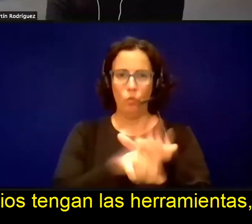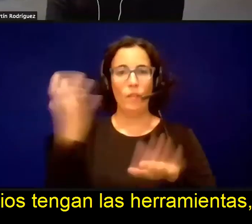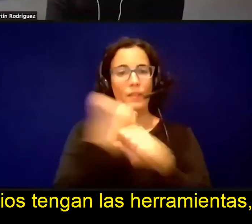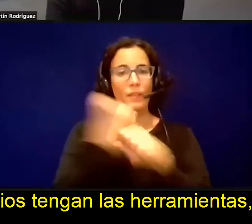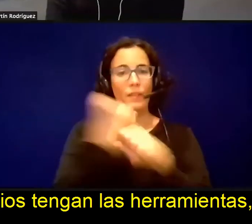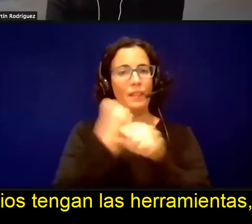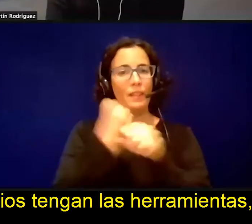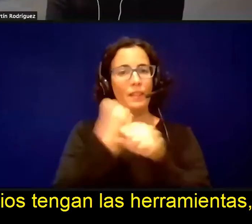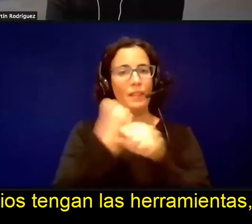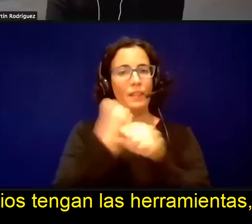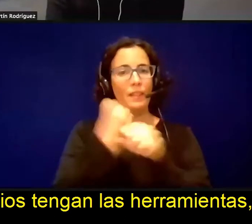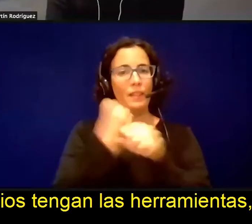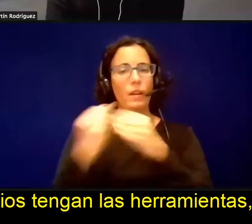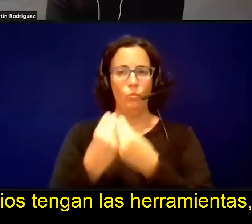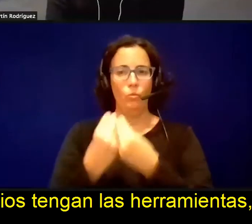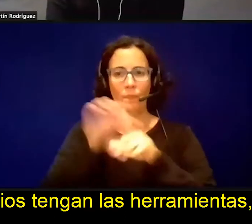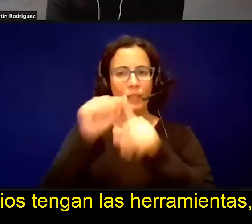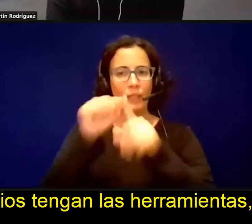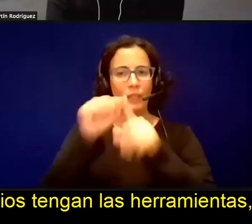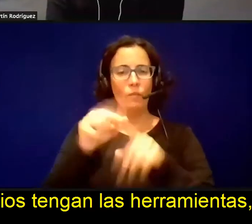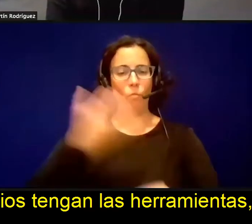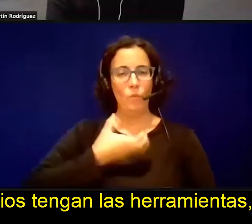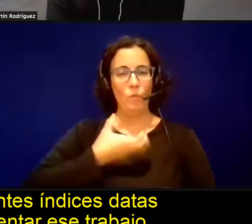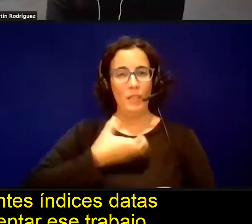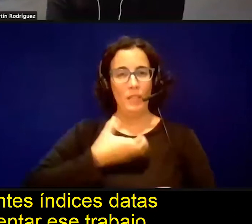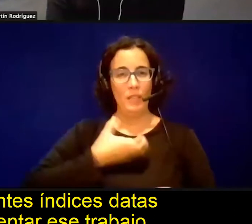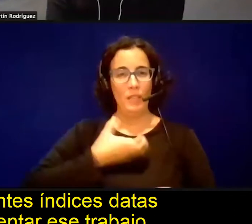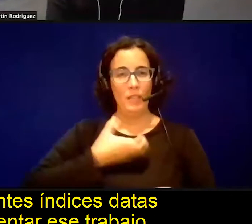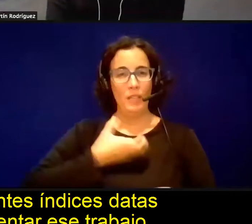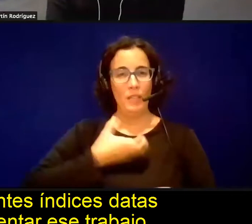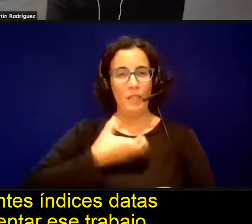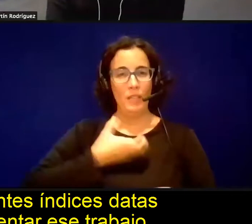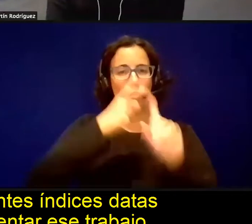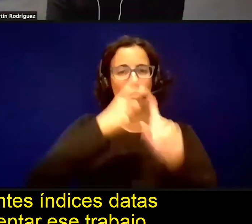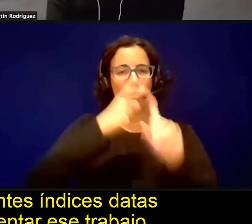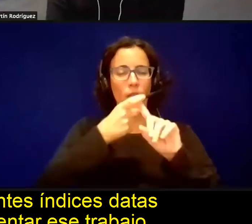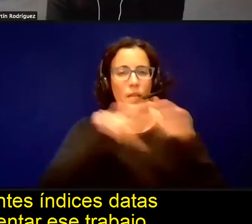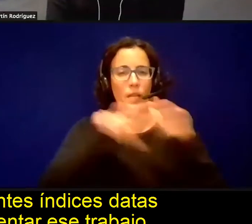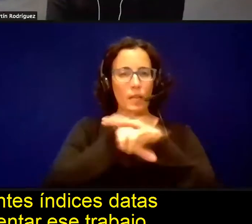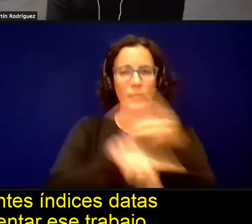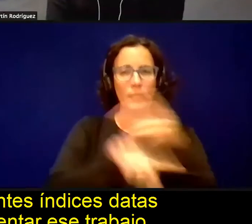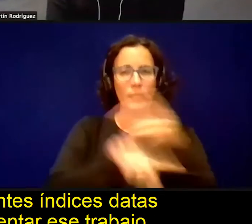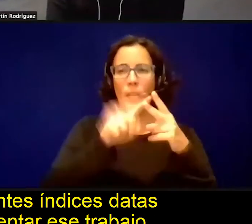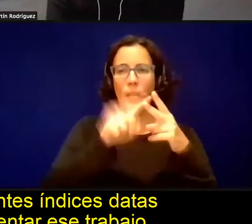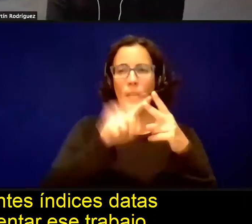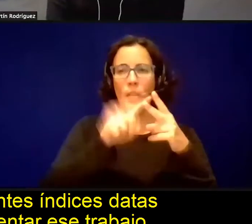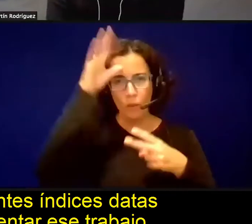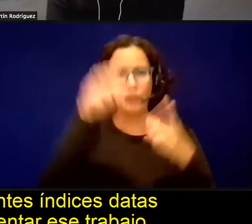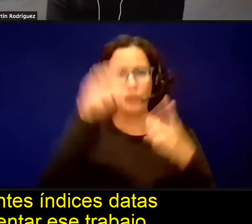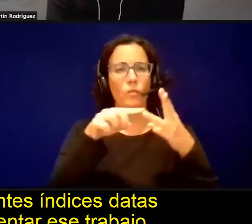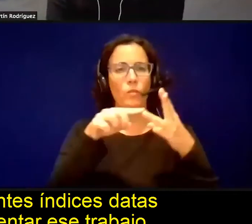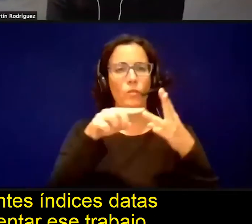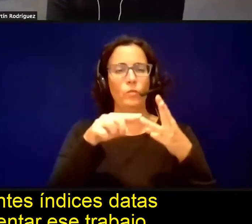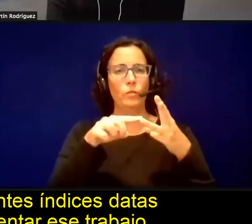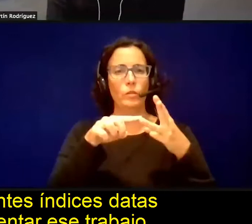que los municipios tengan las herramientas, el conocimiento, los diferentes